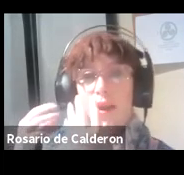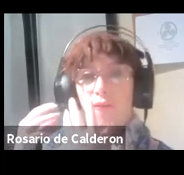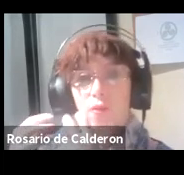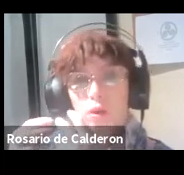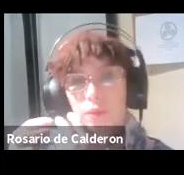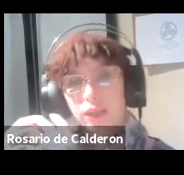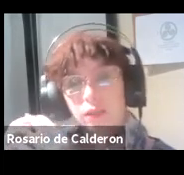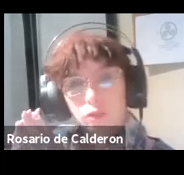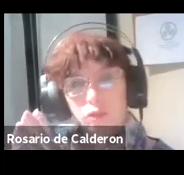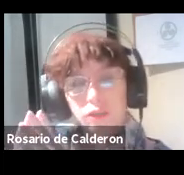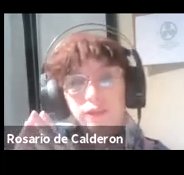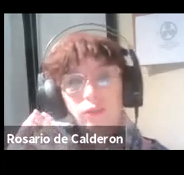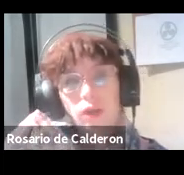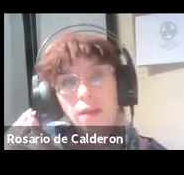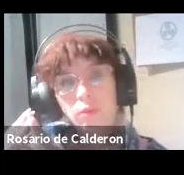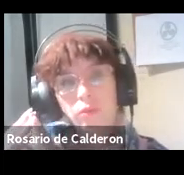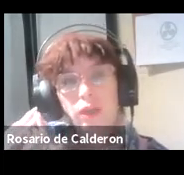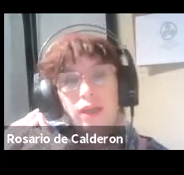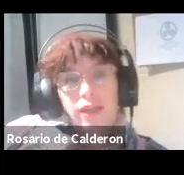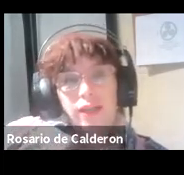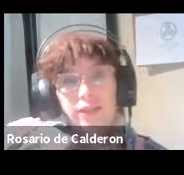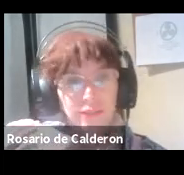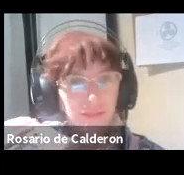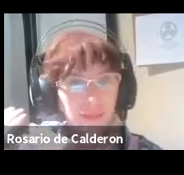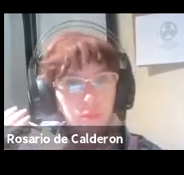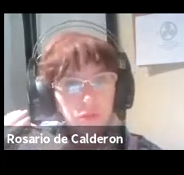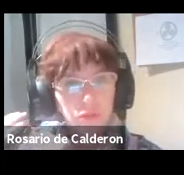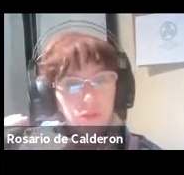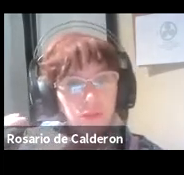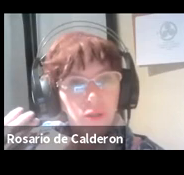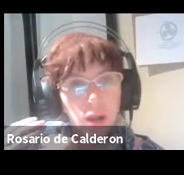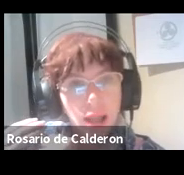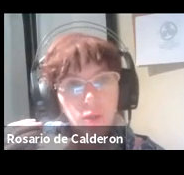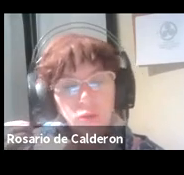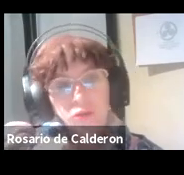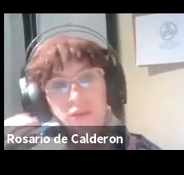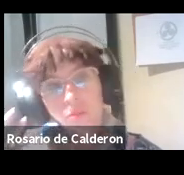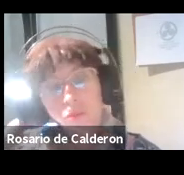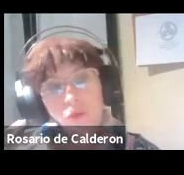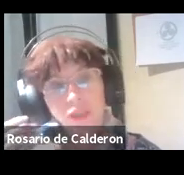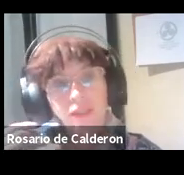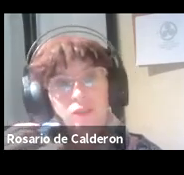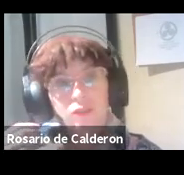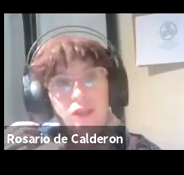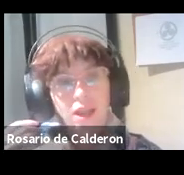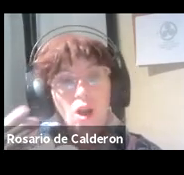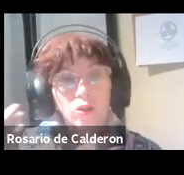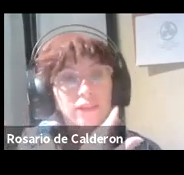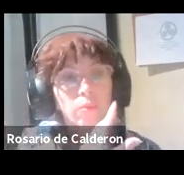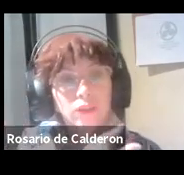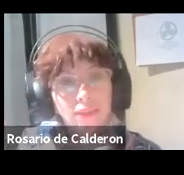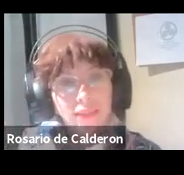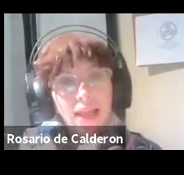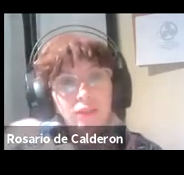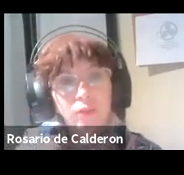por la forma en que nosotros gesticulamos si estamos enojados o si estamos contentos o